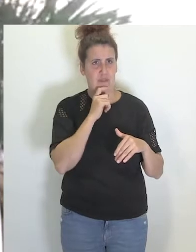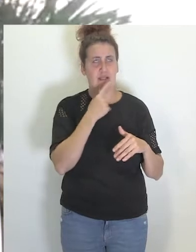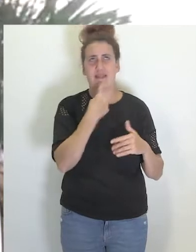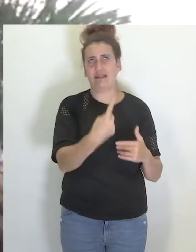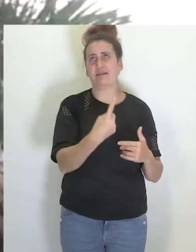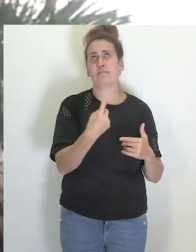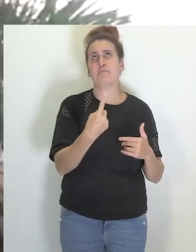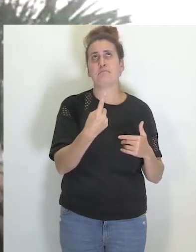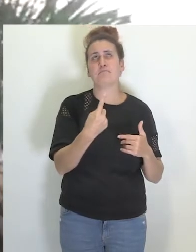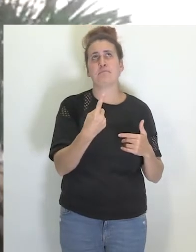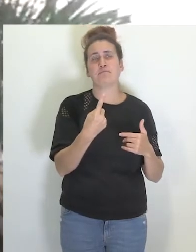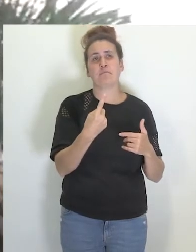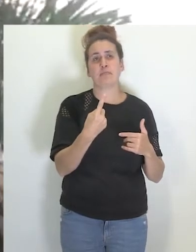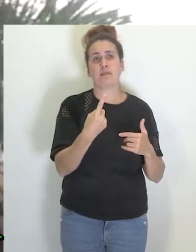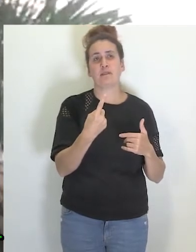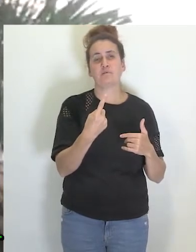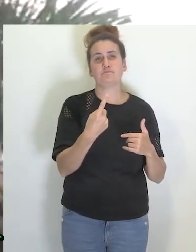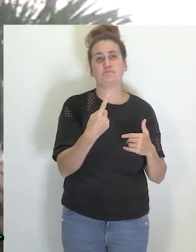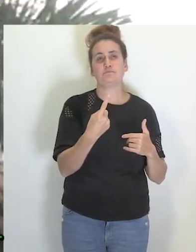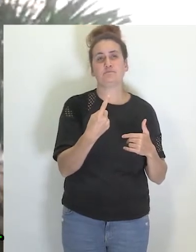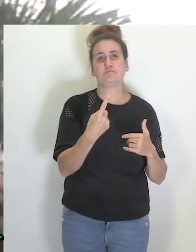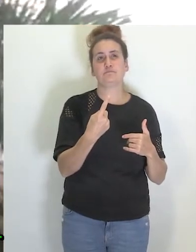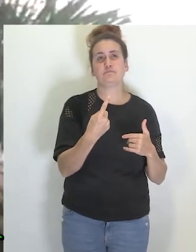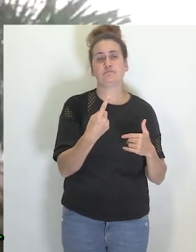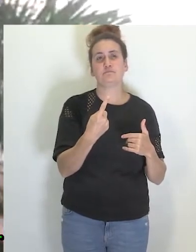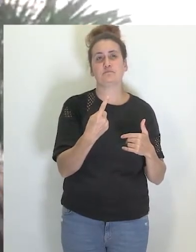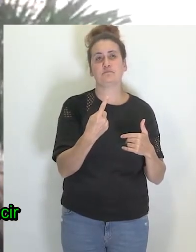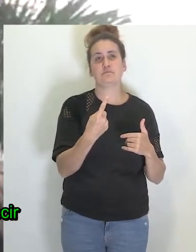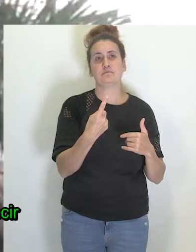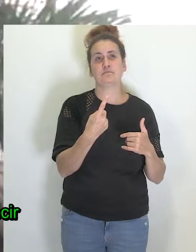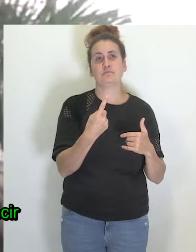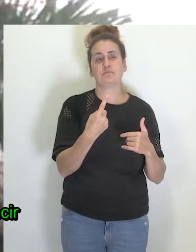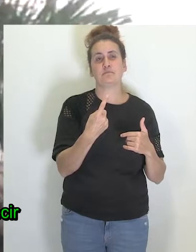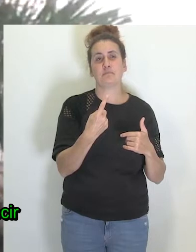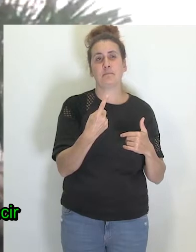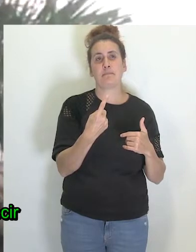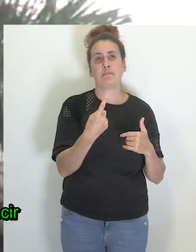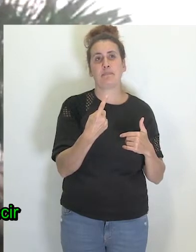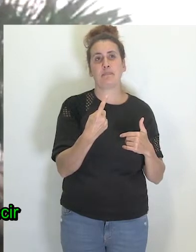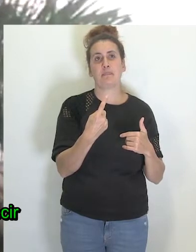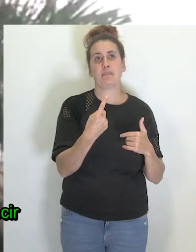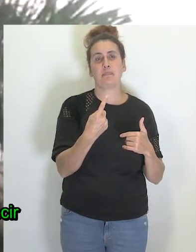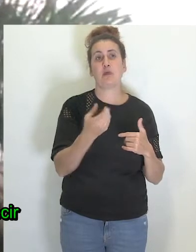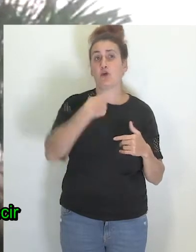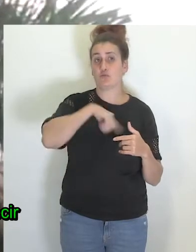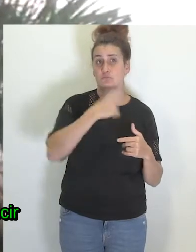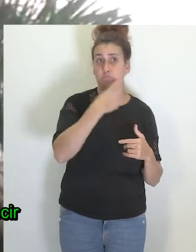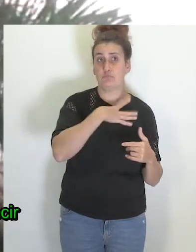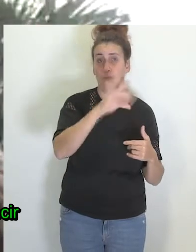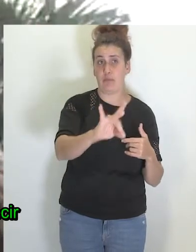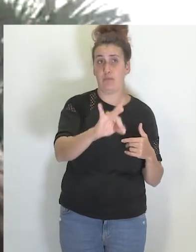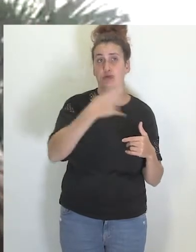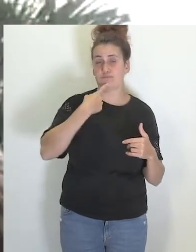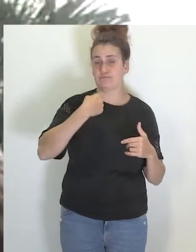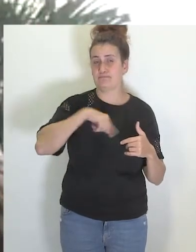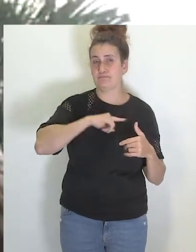¿cómo decirte? Bueno, nuestra demanda, o sea, hay muchos que nosotras podemos decir que